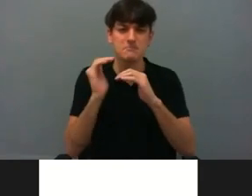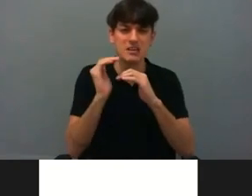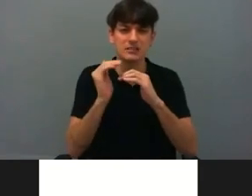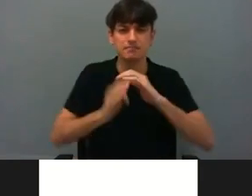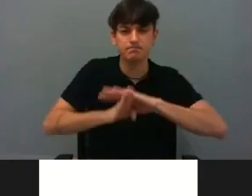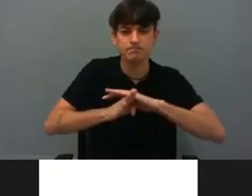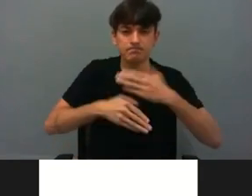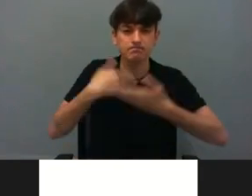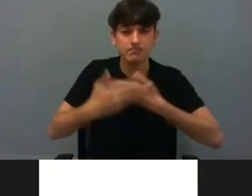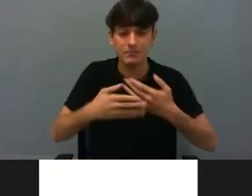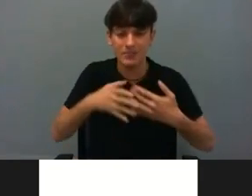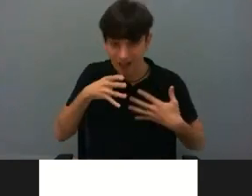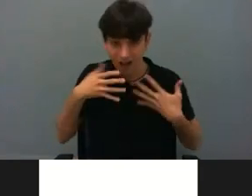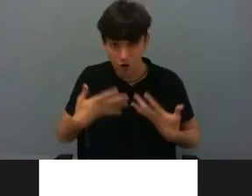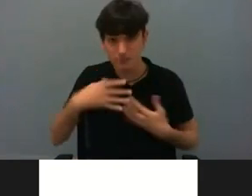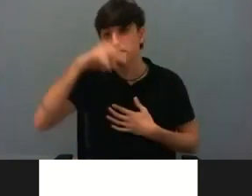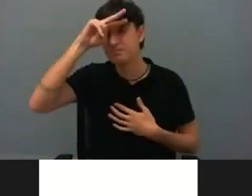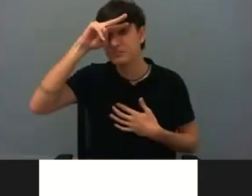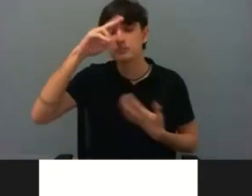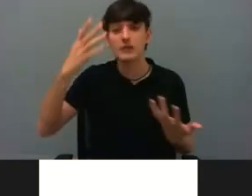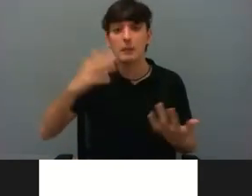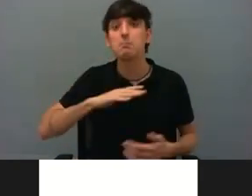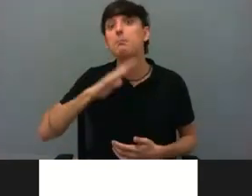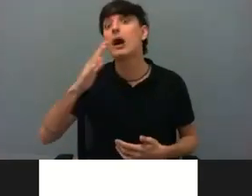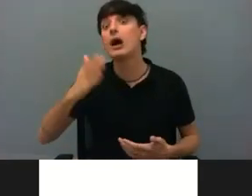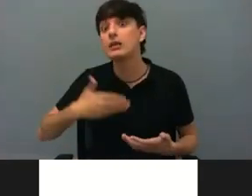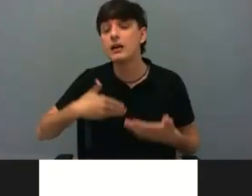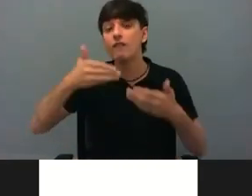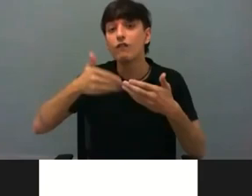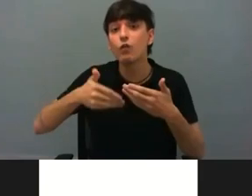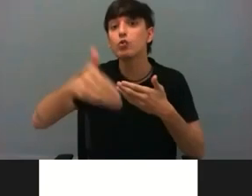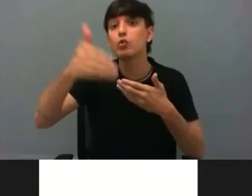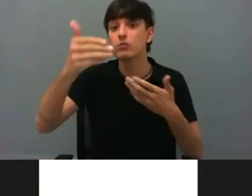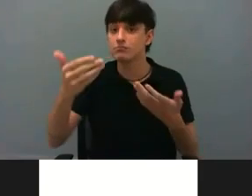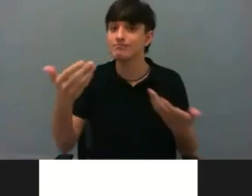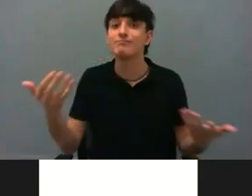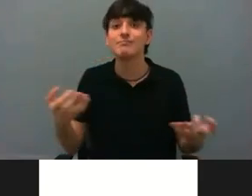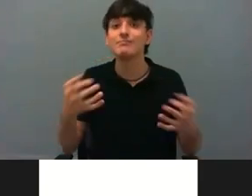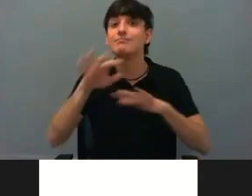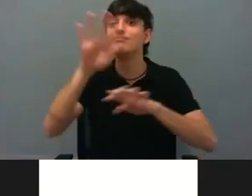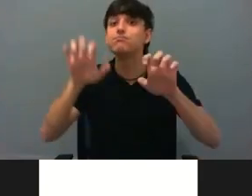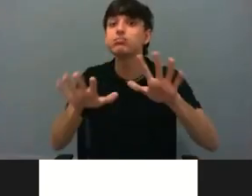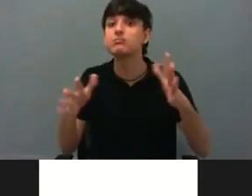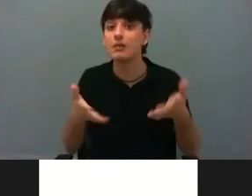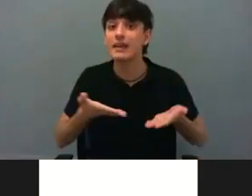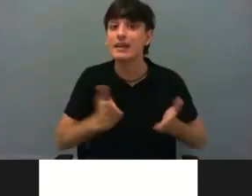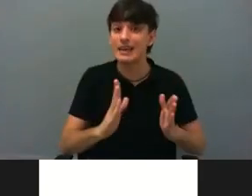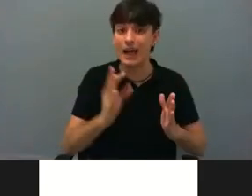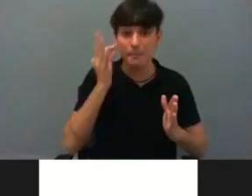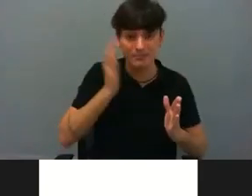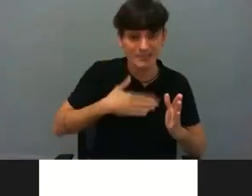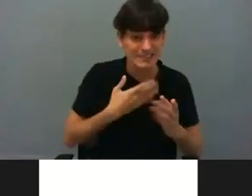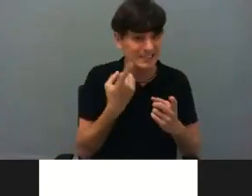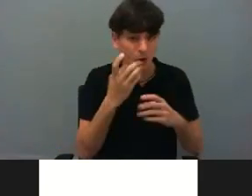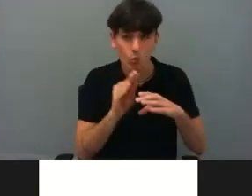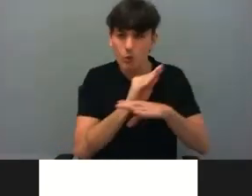gran preocupación ahora es el día de mañana por los cuidados tan específicos que necesita mi hija. Yo sueño con